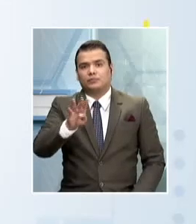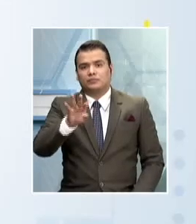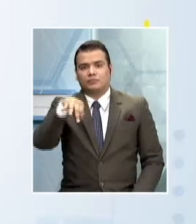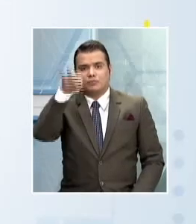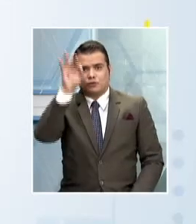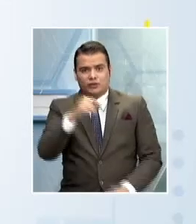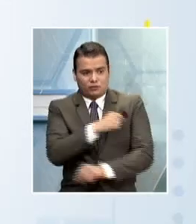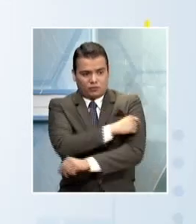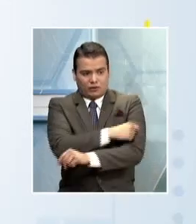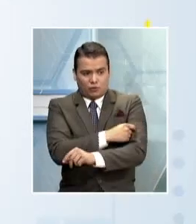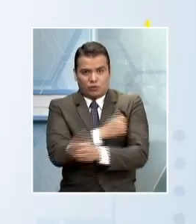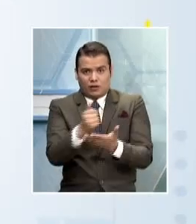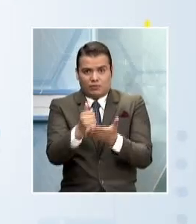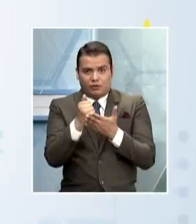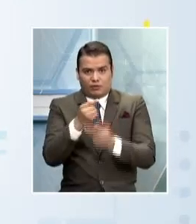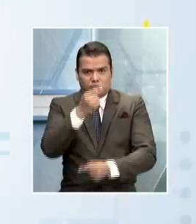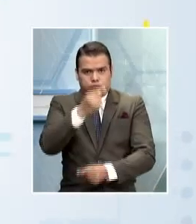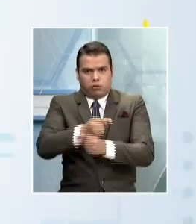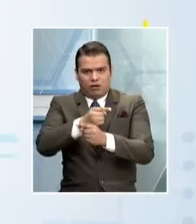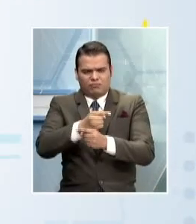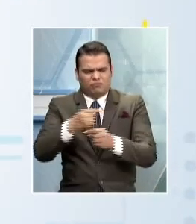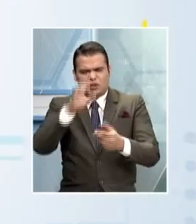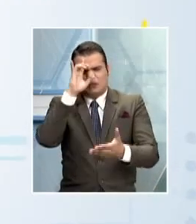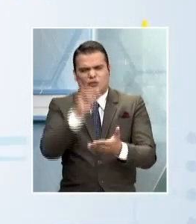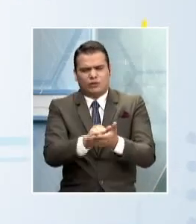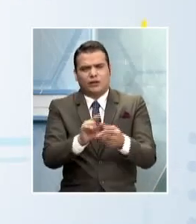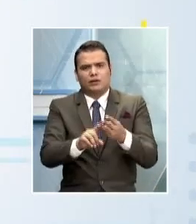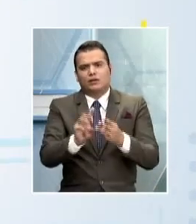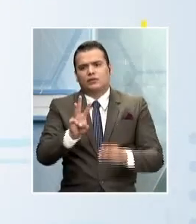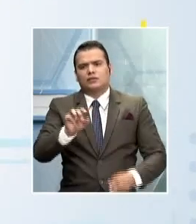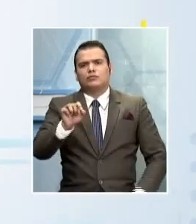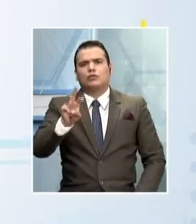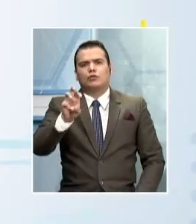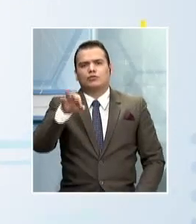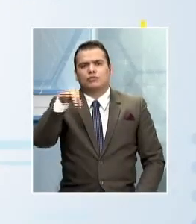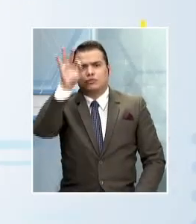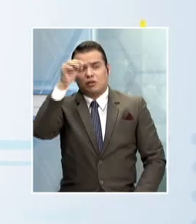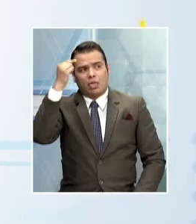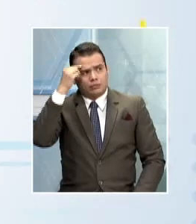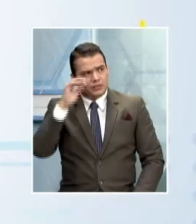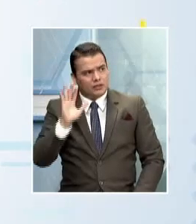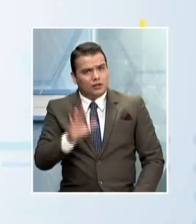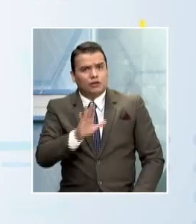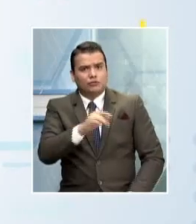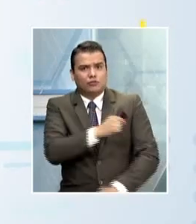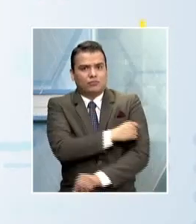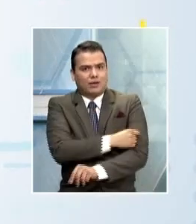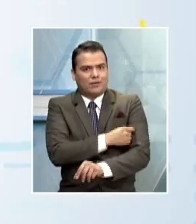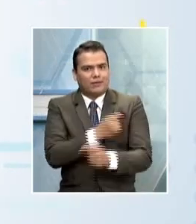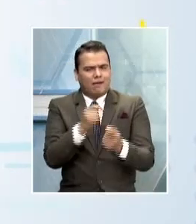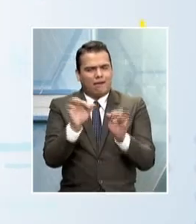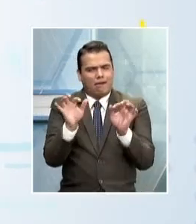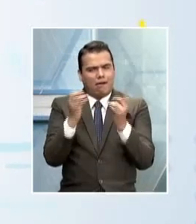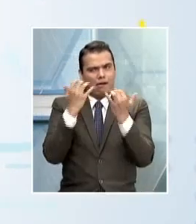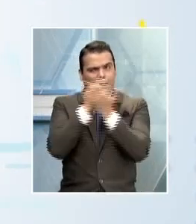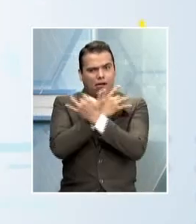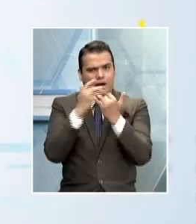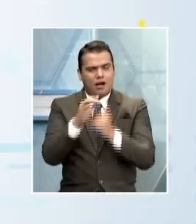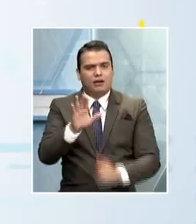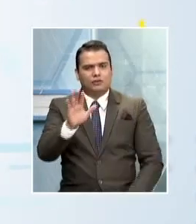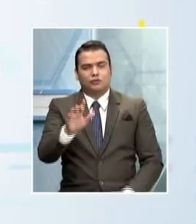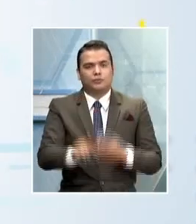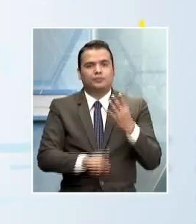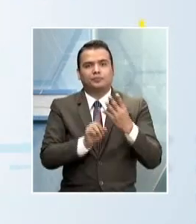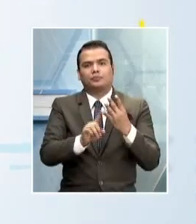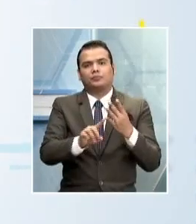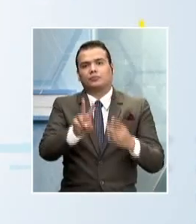cree que la vacuna pueda ser lo suficientemente efectiva y el 3,8% cree que la vacuna se va a utilizar para manipularlo. Otro